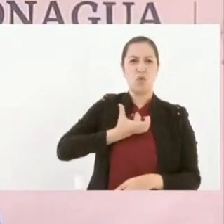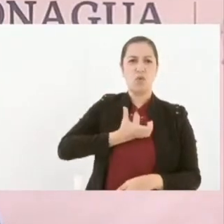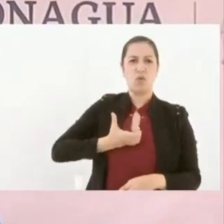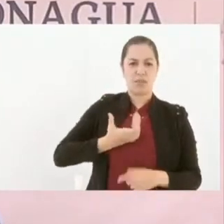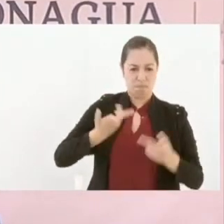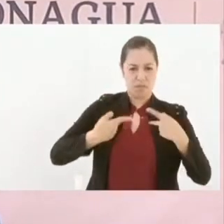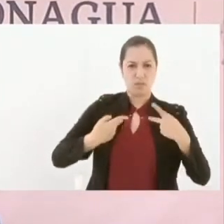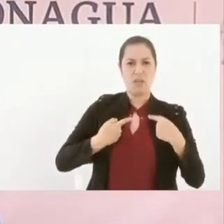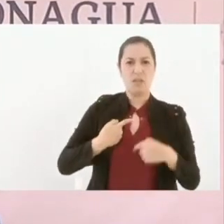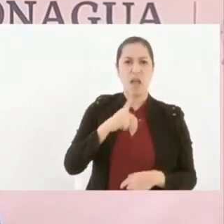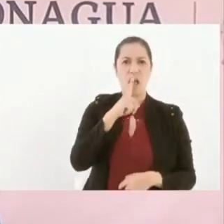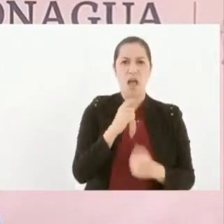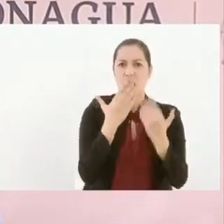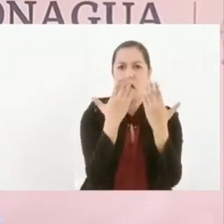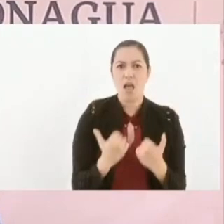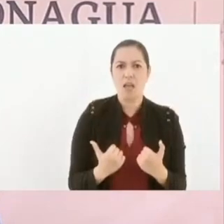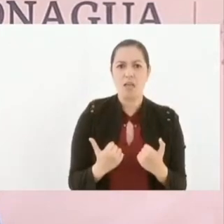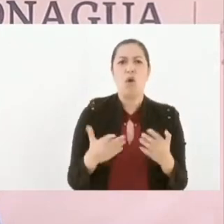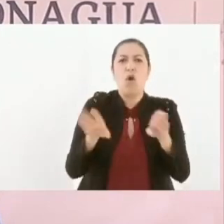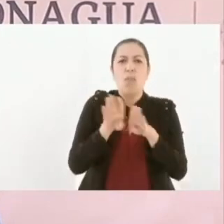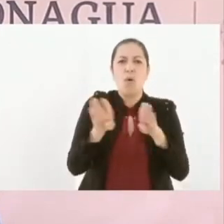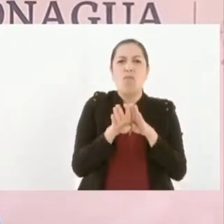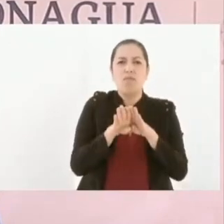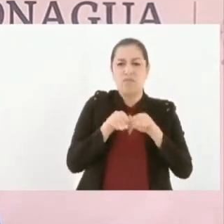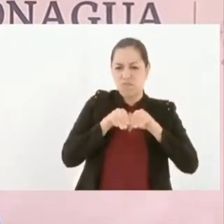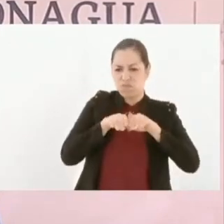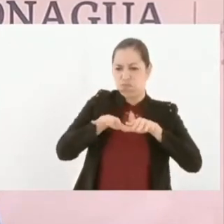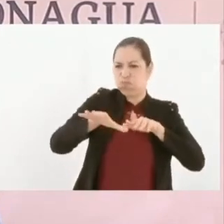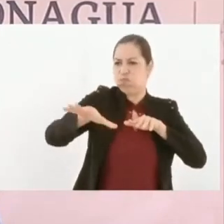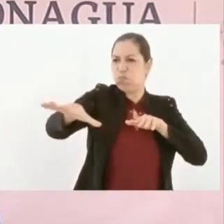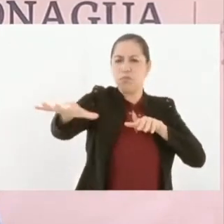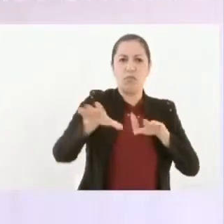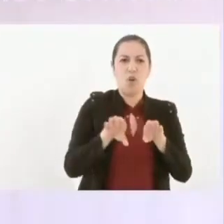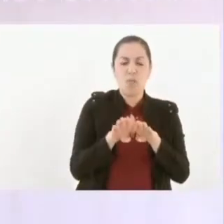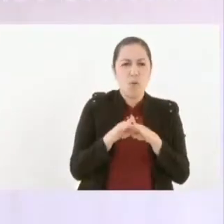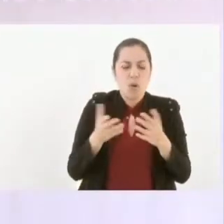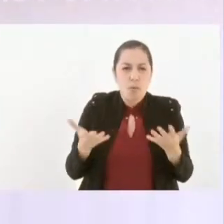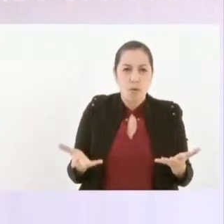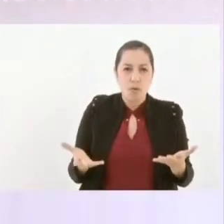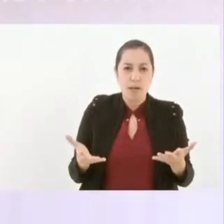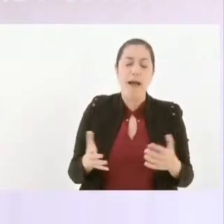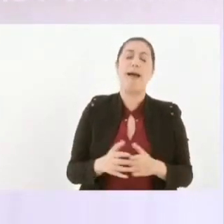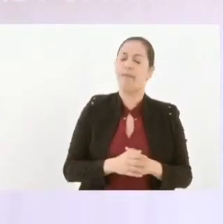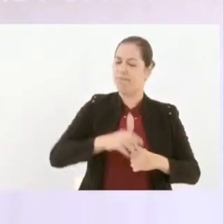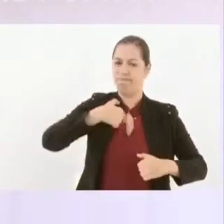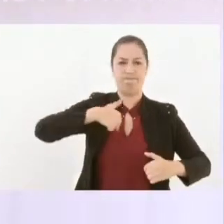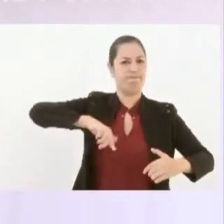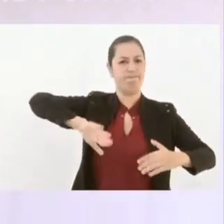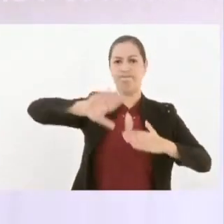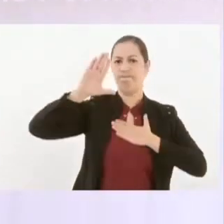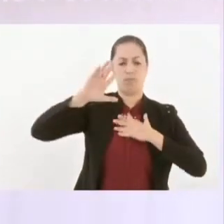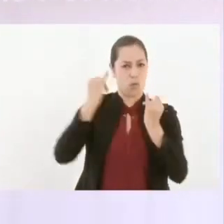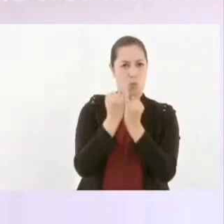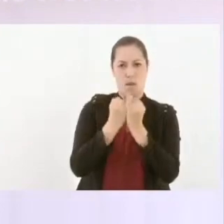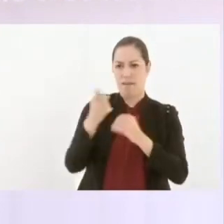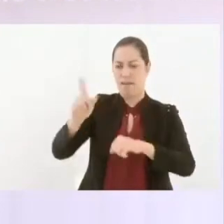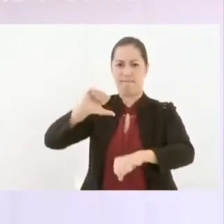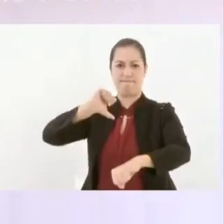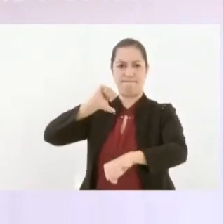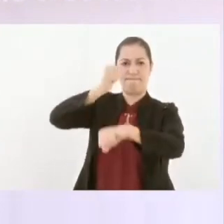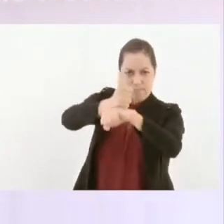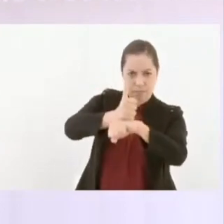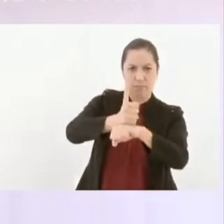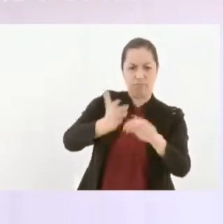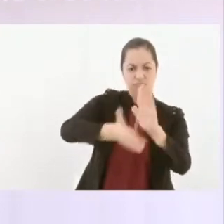compromiso de que también vamos a construir un acueducto para que tengan